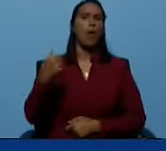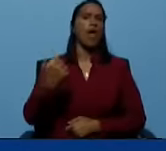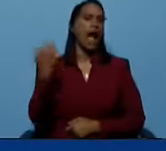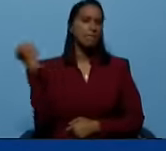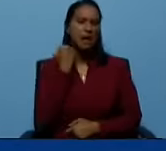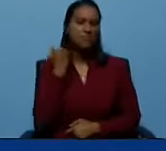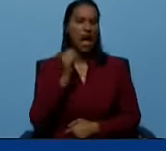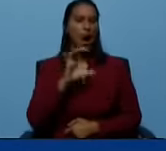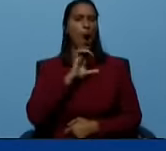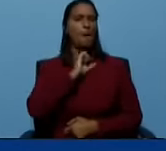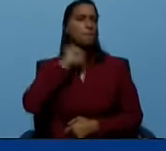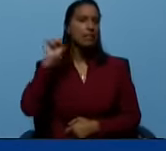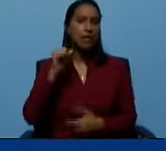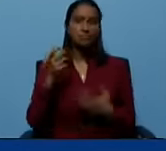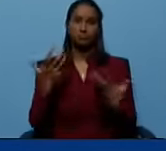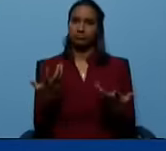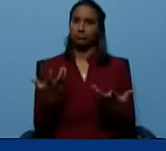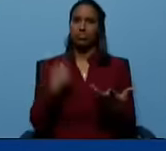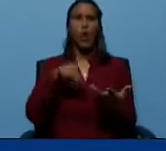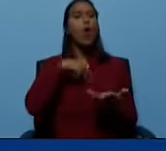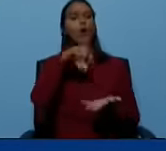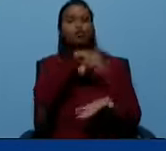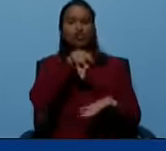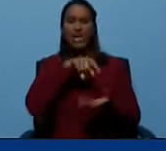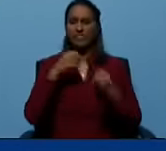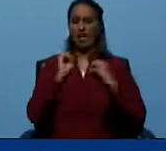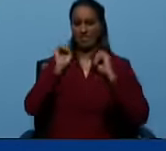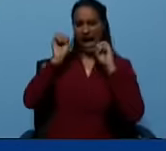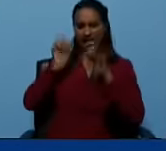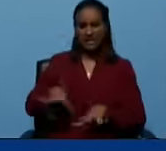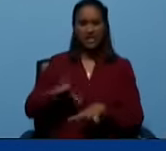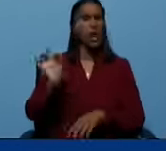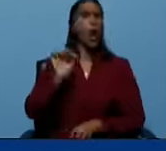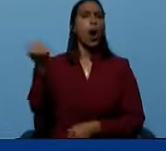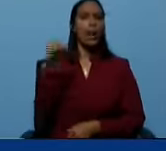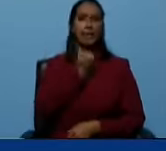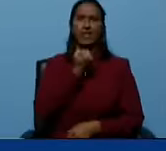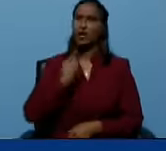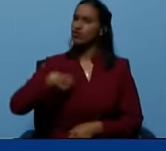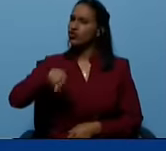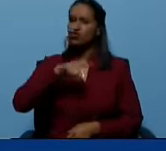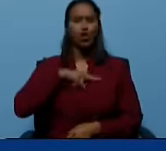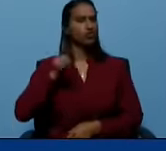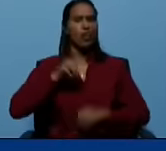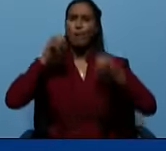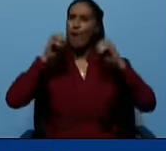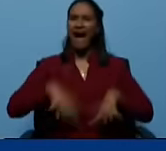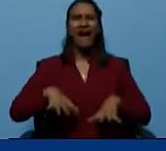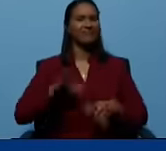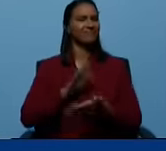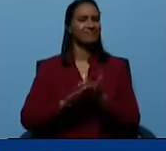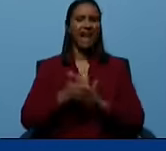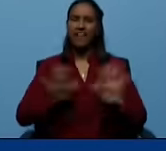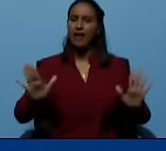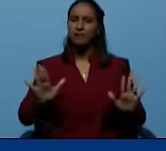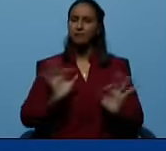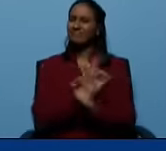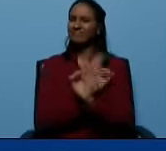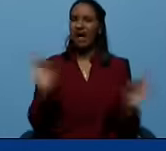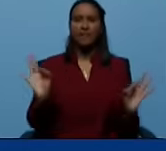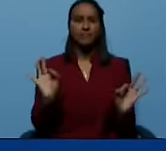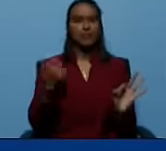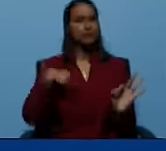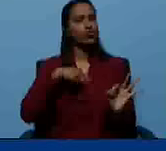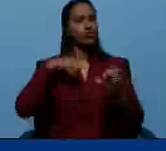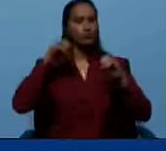gritos. Se rinden o nos matamos. Aquí no se rinde nadie, Marco. No se ha rendido ni se rendirá nadie. Y este